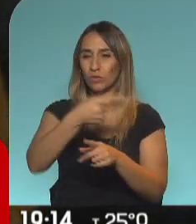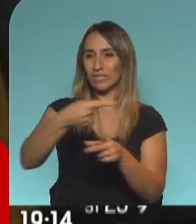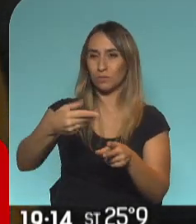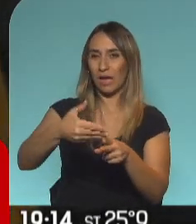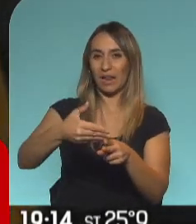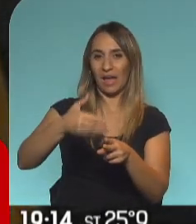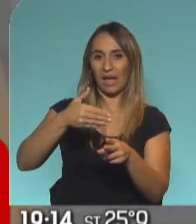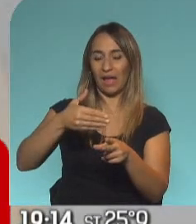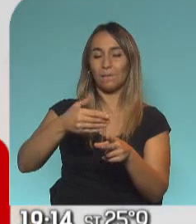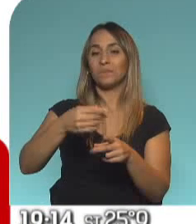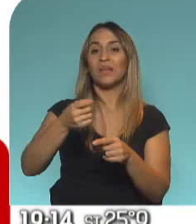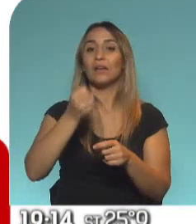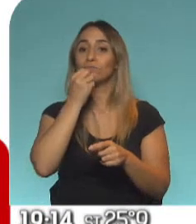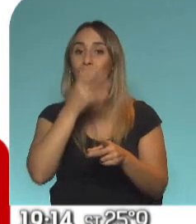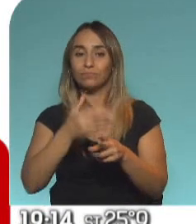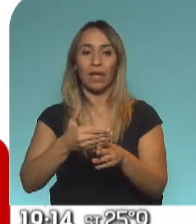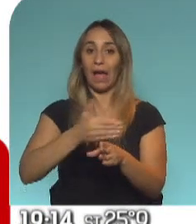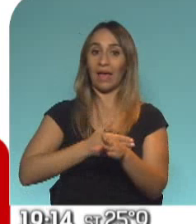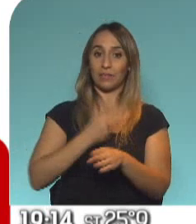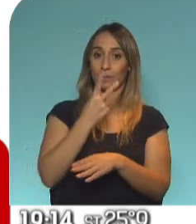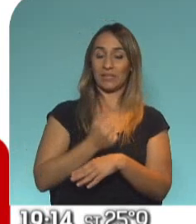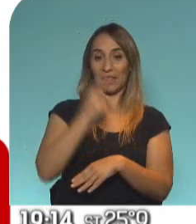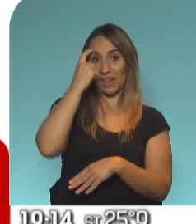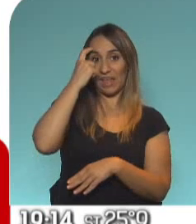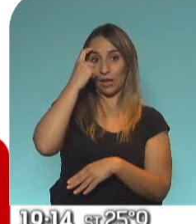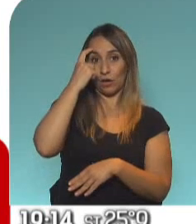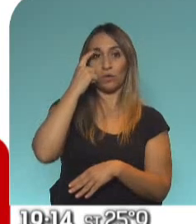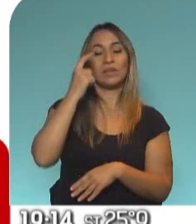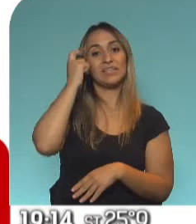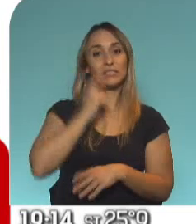de la declaración de Sarlo en TN, en Villa Gesell.